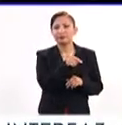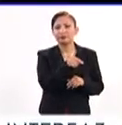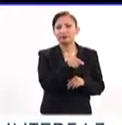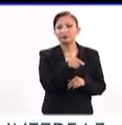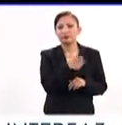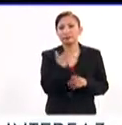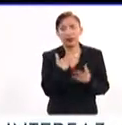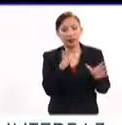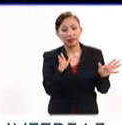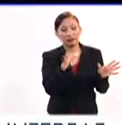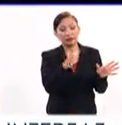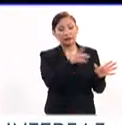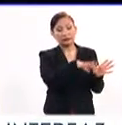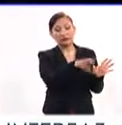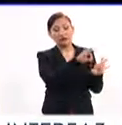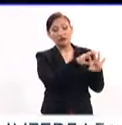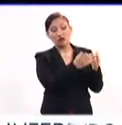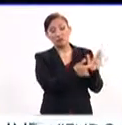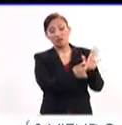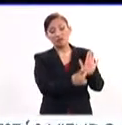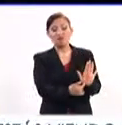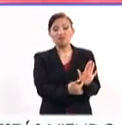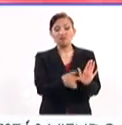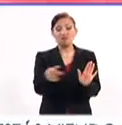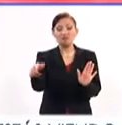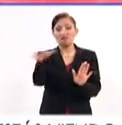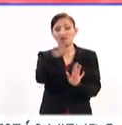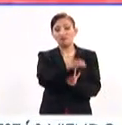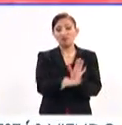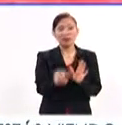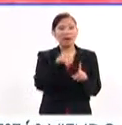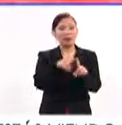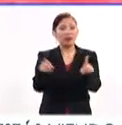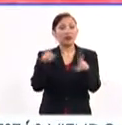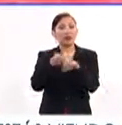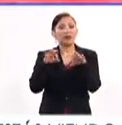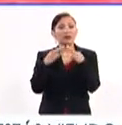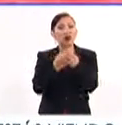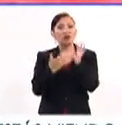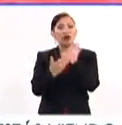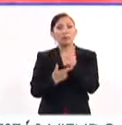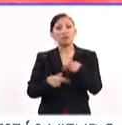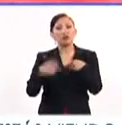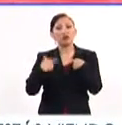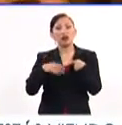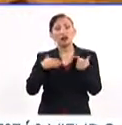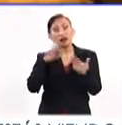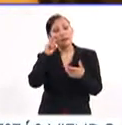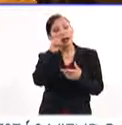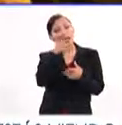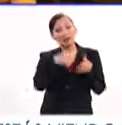el mercado también ha creado diferentes tipos de espectador.